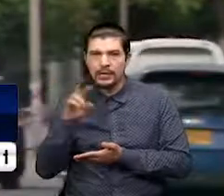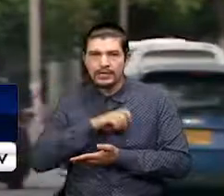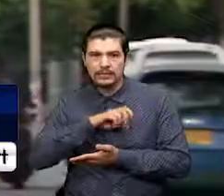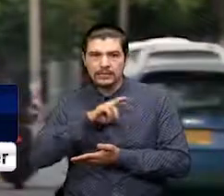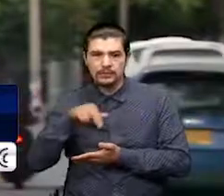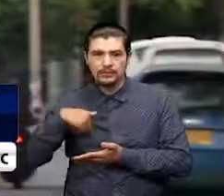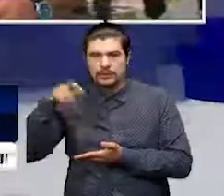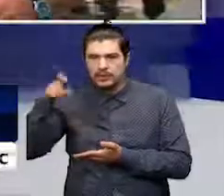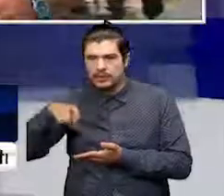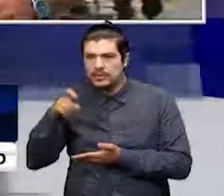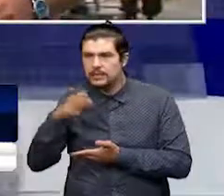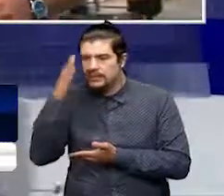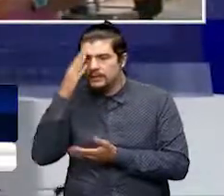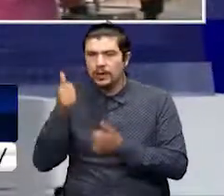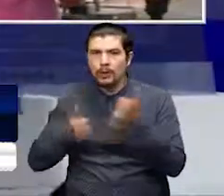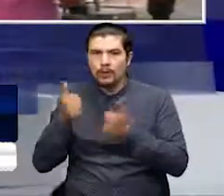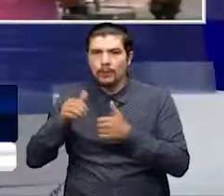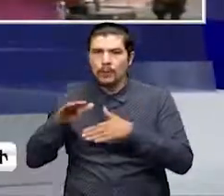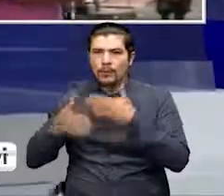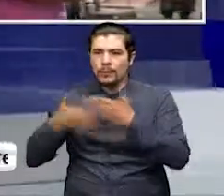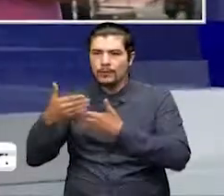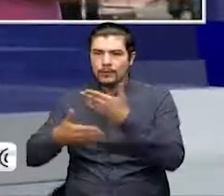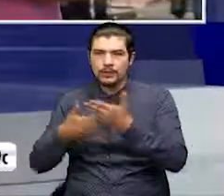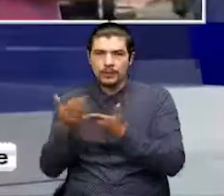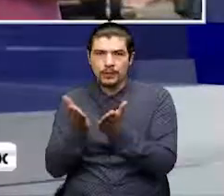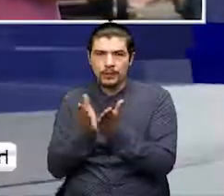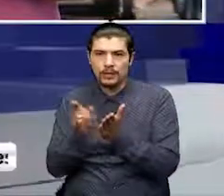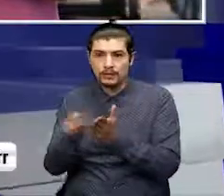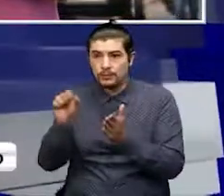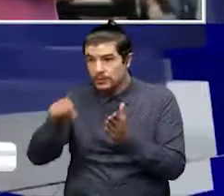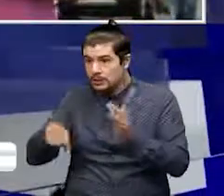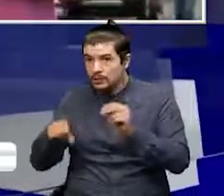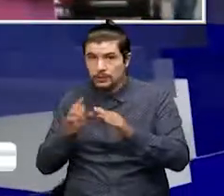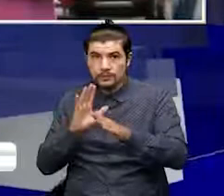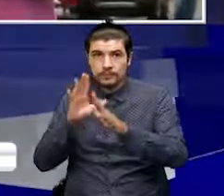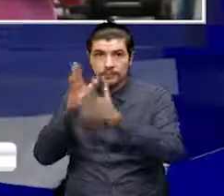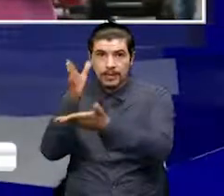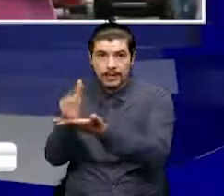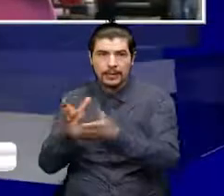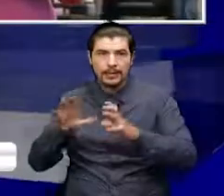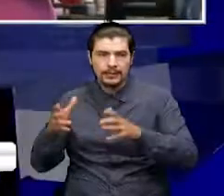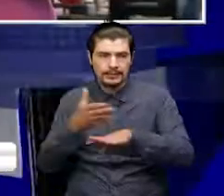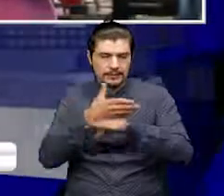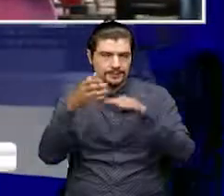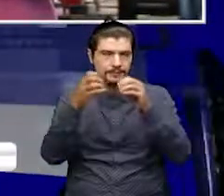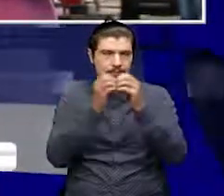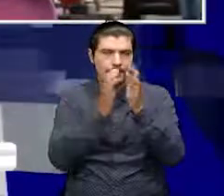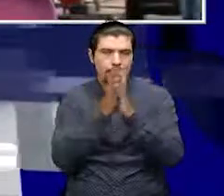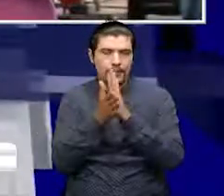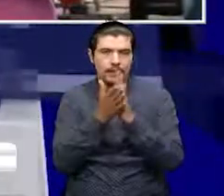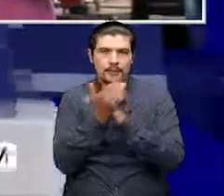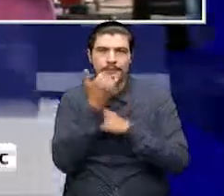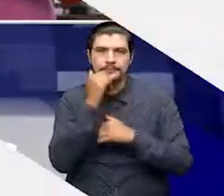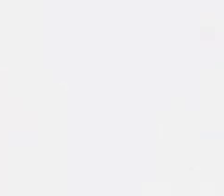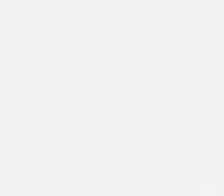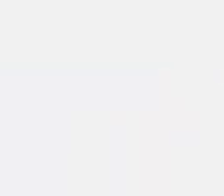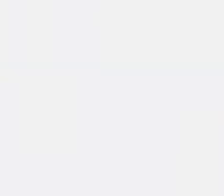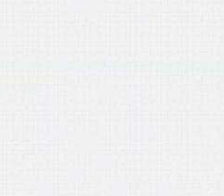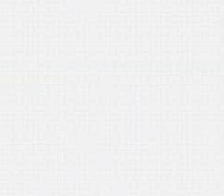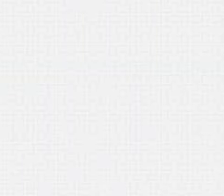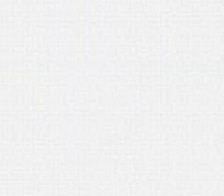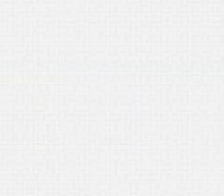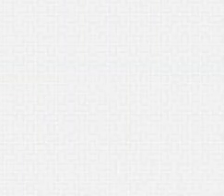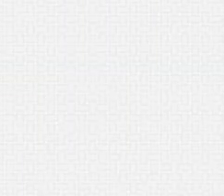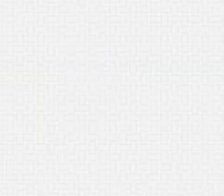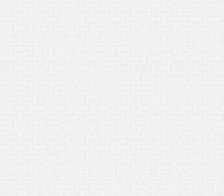compañeros y televidentes hasta aquí toda la información con la cámara de leonardo lemos informó geither los gato cuadros para oriente noticias que